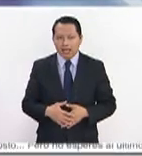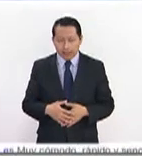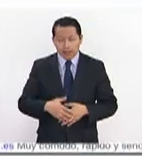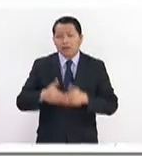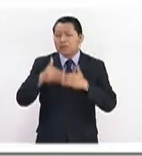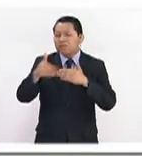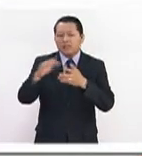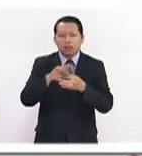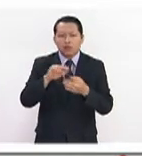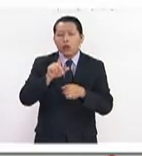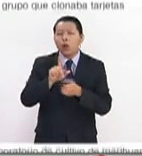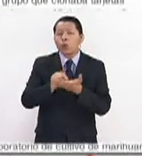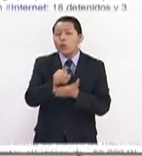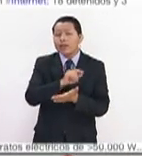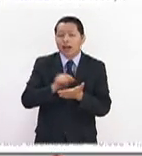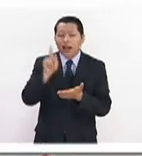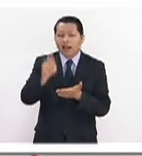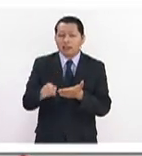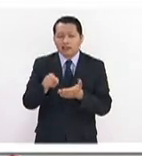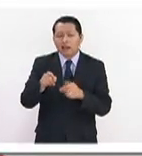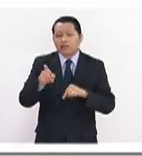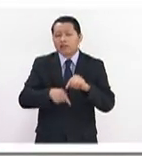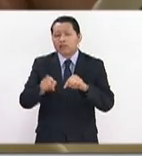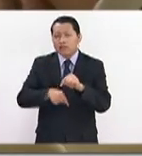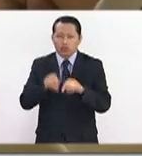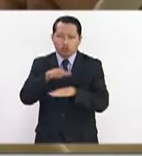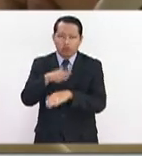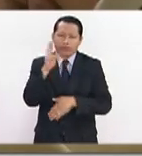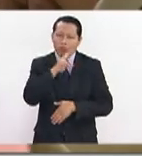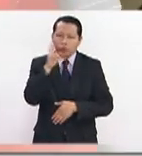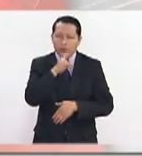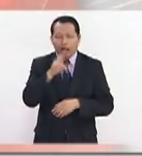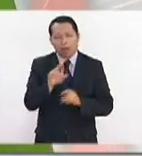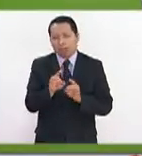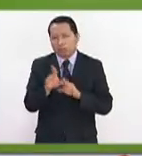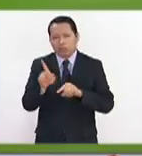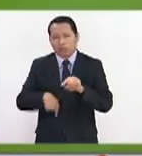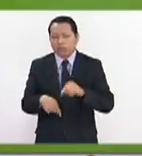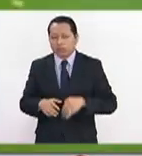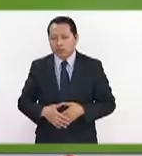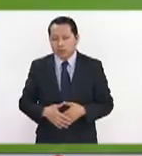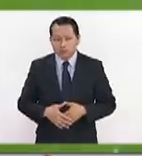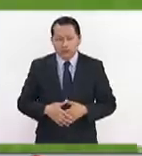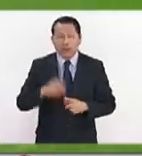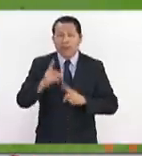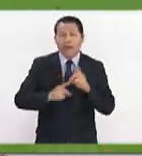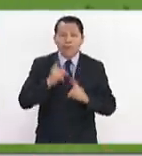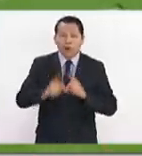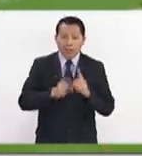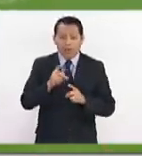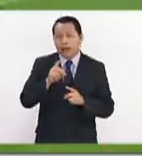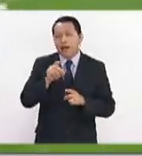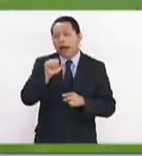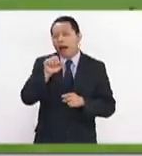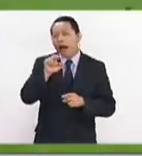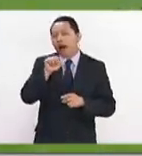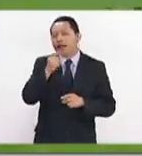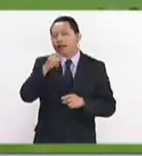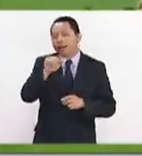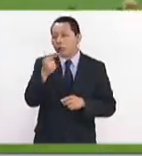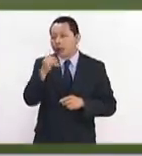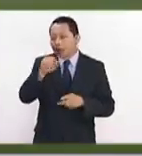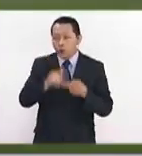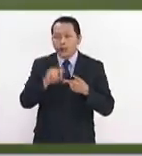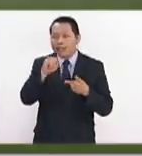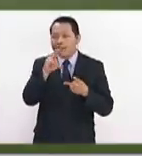Más adelante, Twitter elimina cuentas relacionadas con Rusia. Y en los deportes, Andrés Guardado e Irving